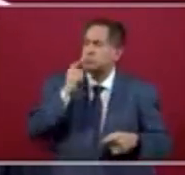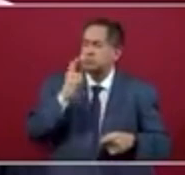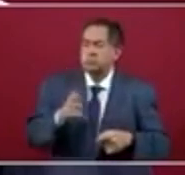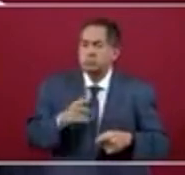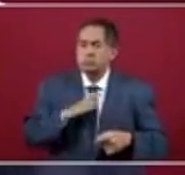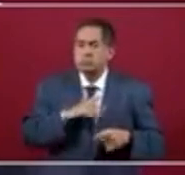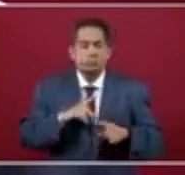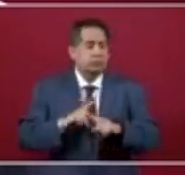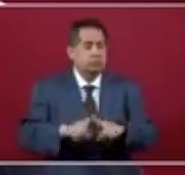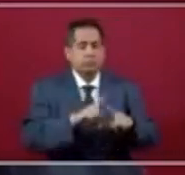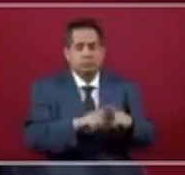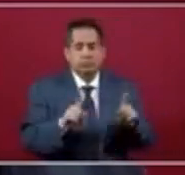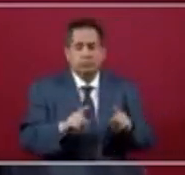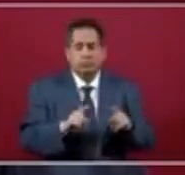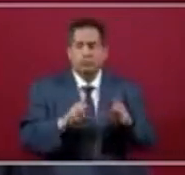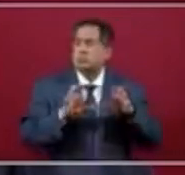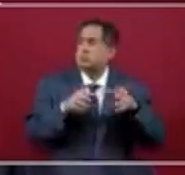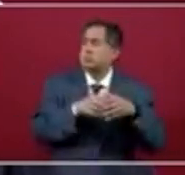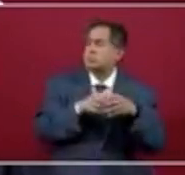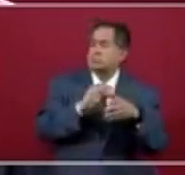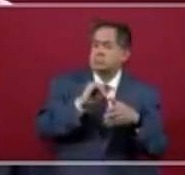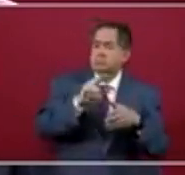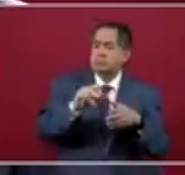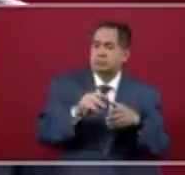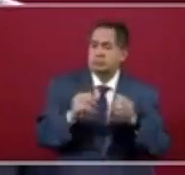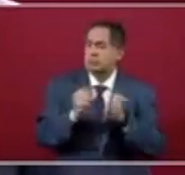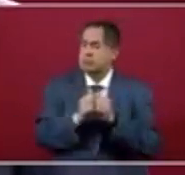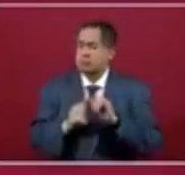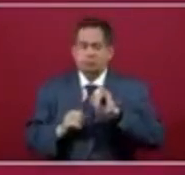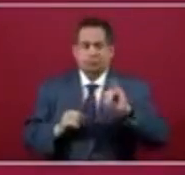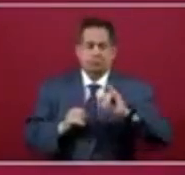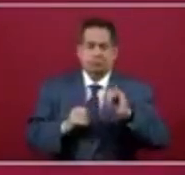Hay también sociedad civil de izquierda.